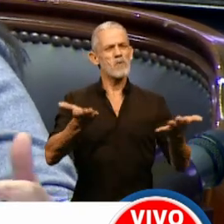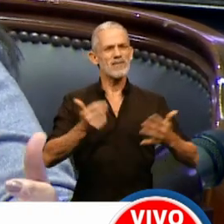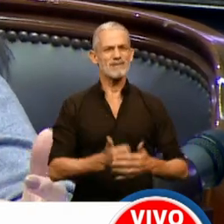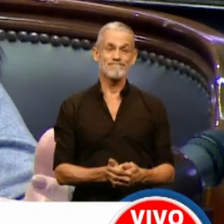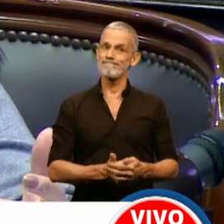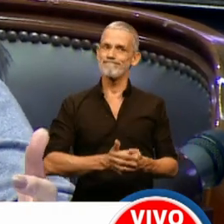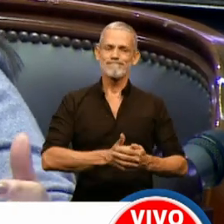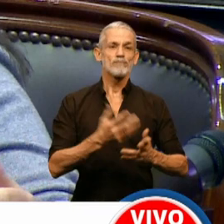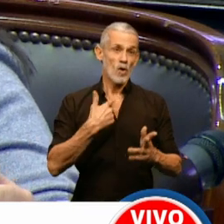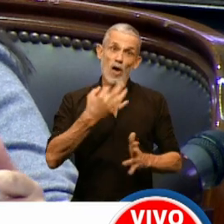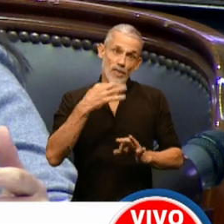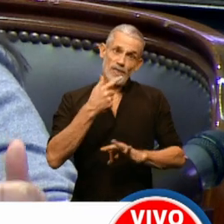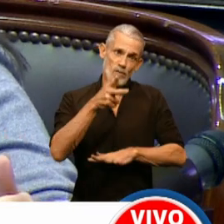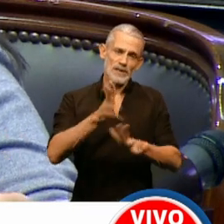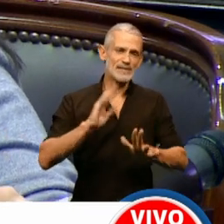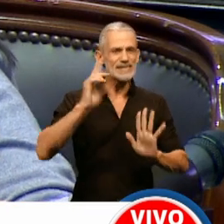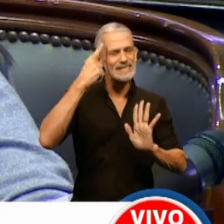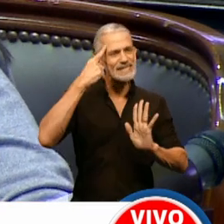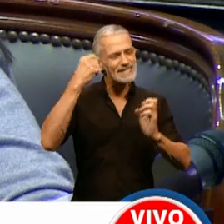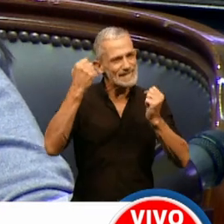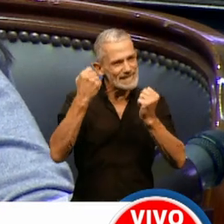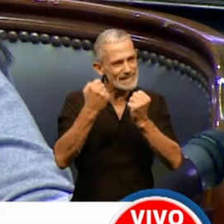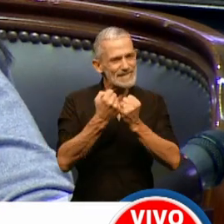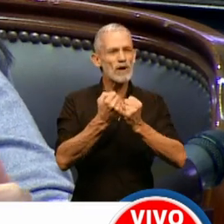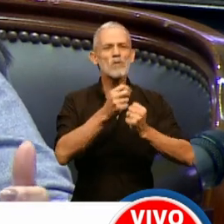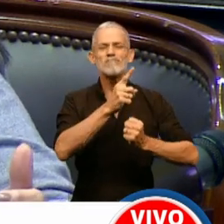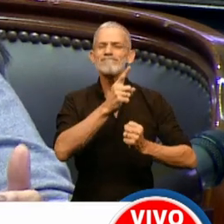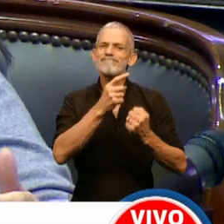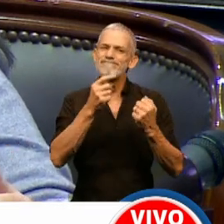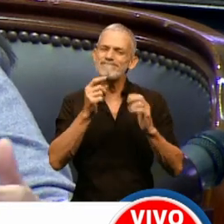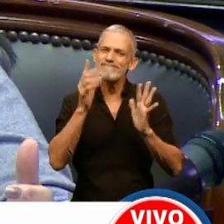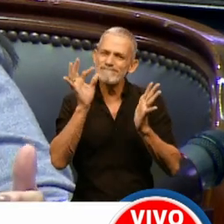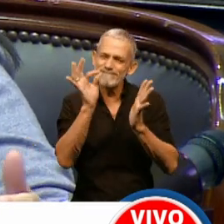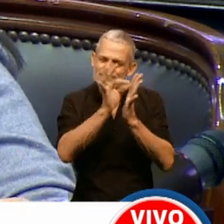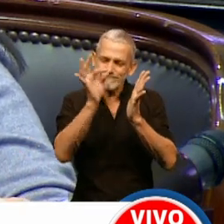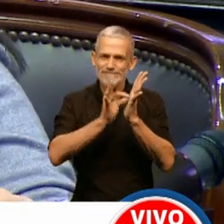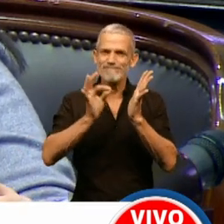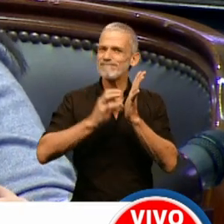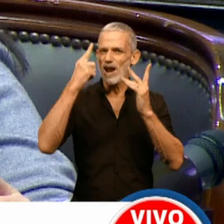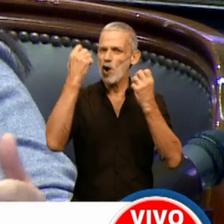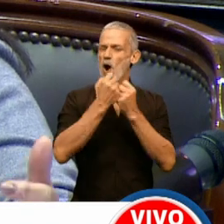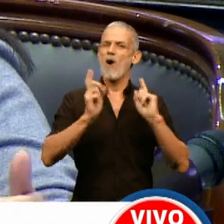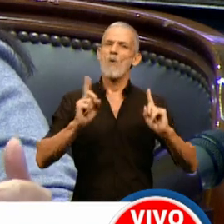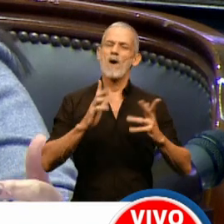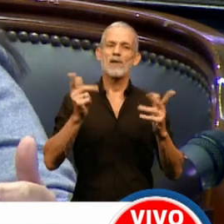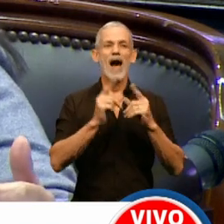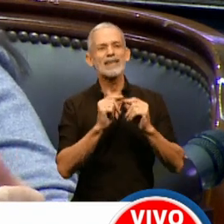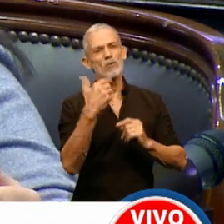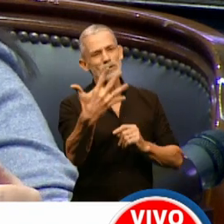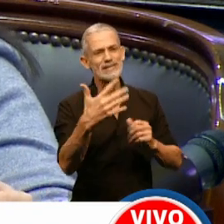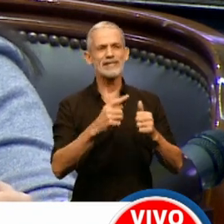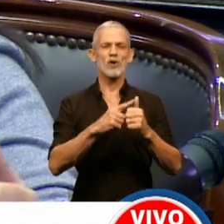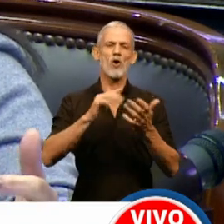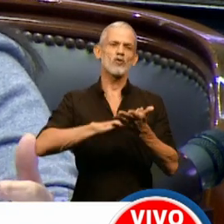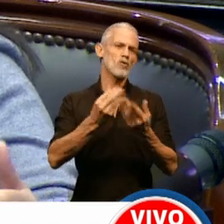no puedo dejar de mencionar nuestra disidencia que hemos destacado en algunos aspectos del artículo 5